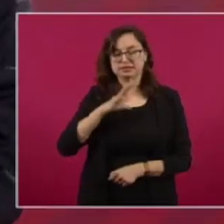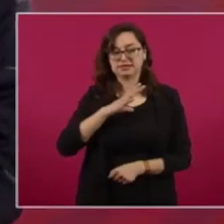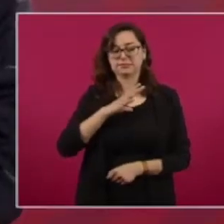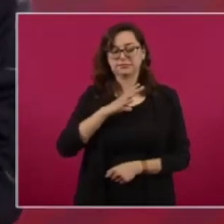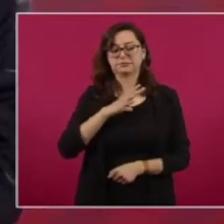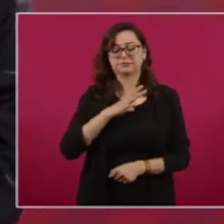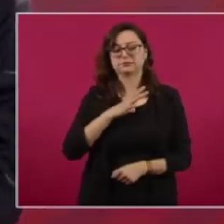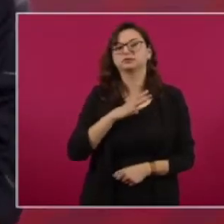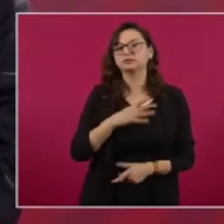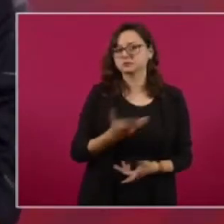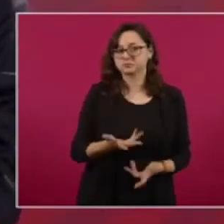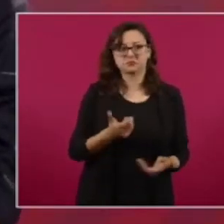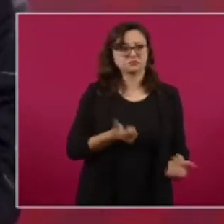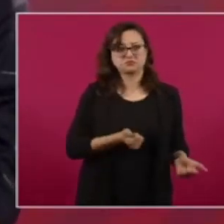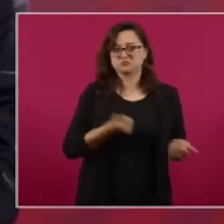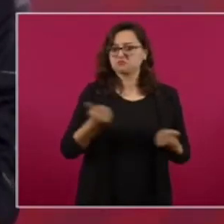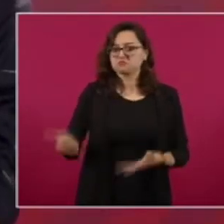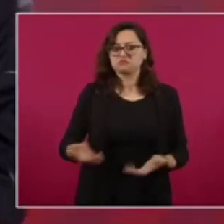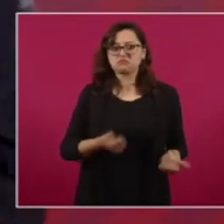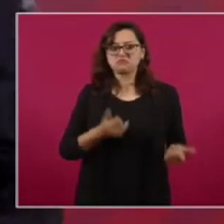en Los Altos.